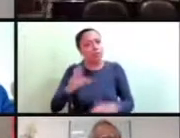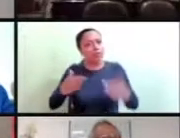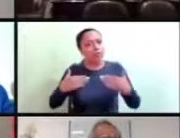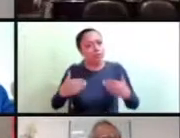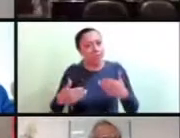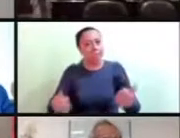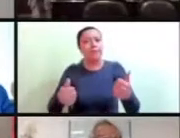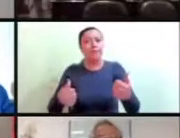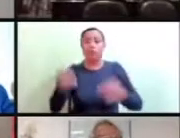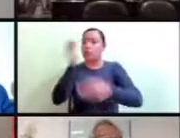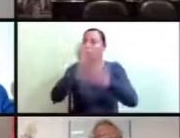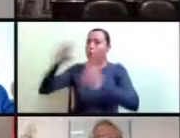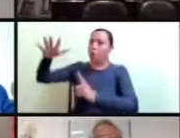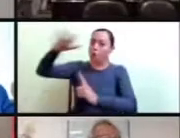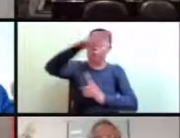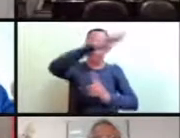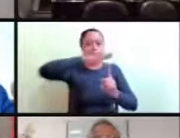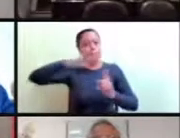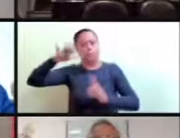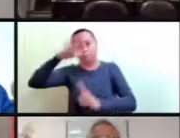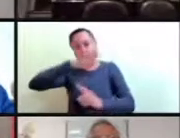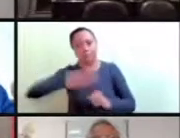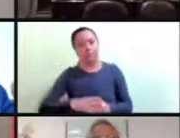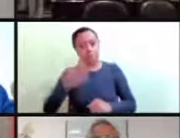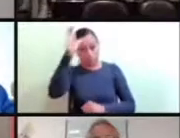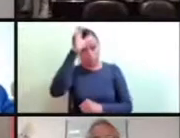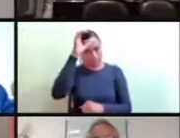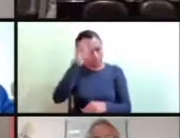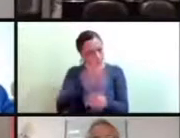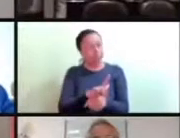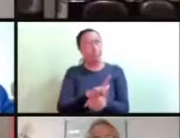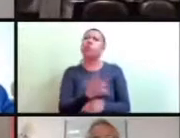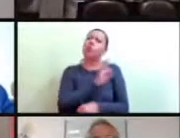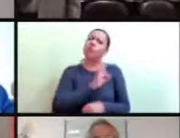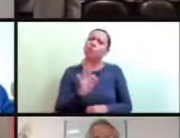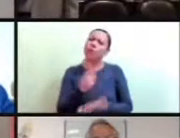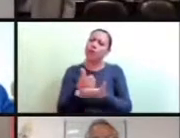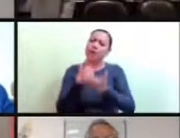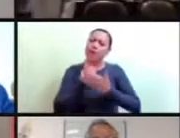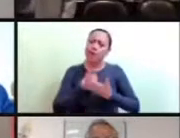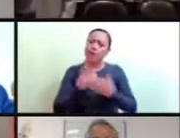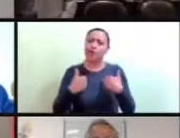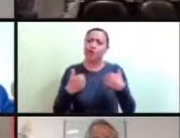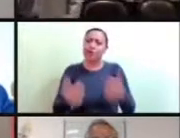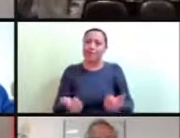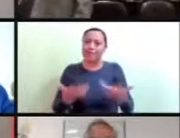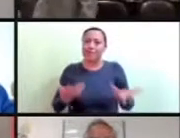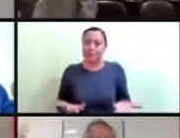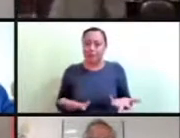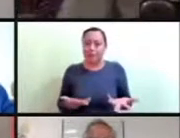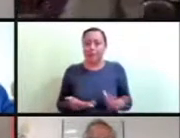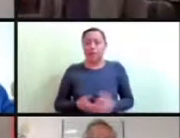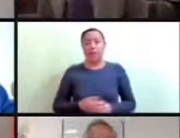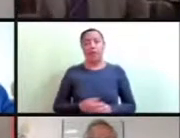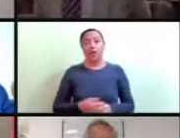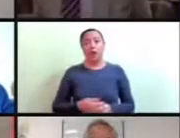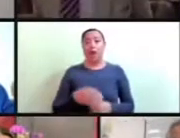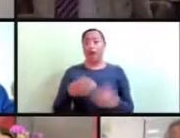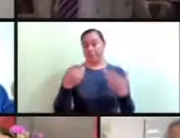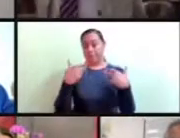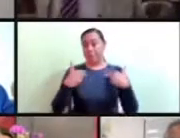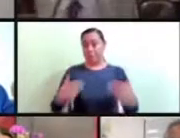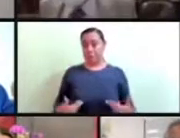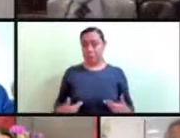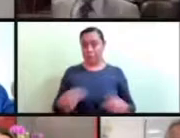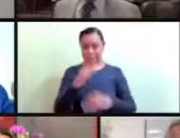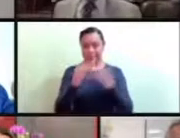cultura nos ha permitido otorgar la explicación al rol que jugamos como seres humanos en el mundo. Es